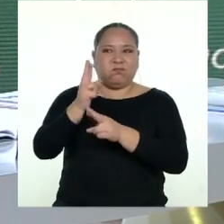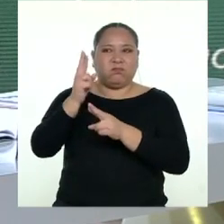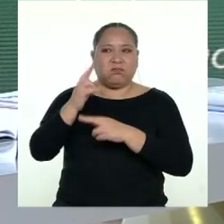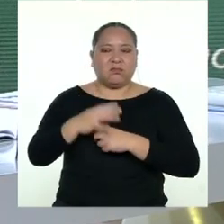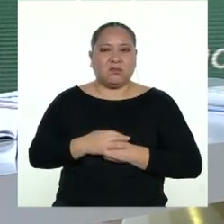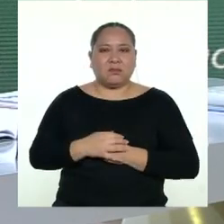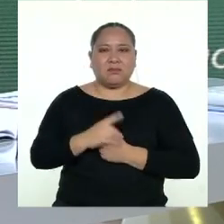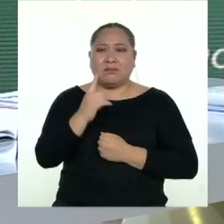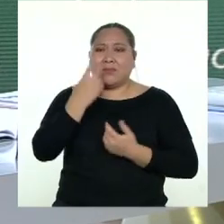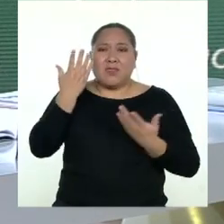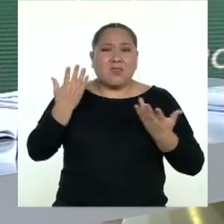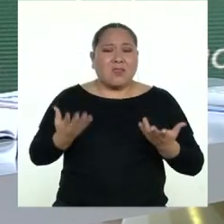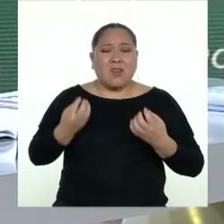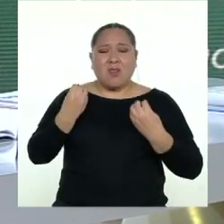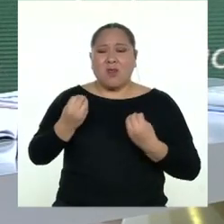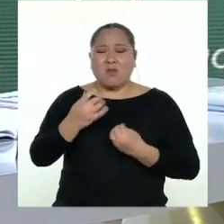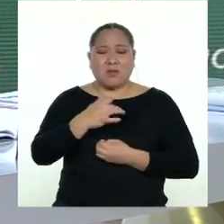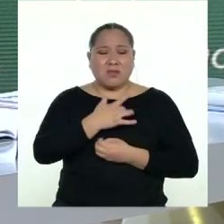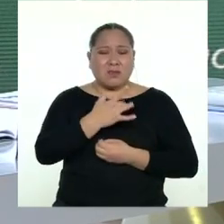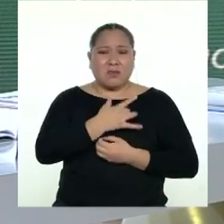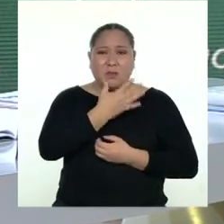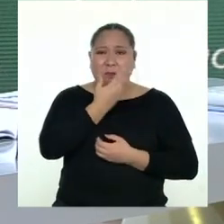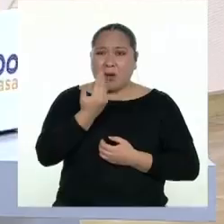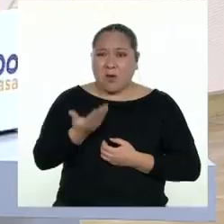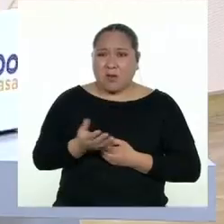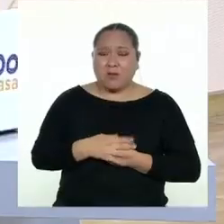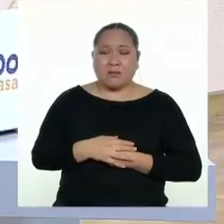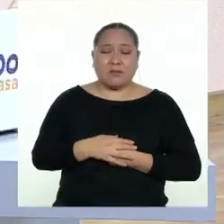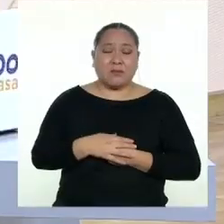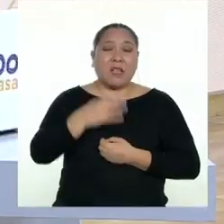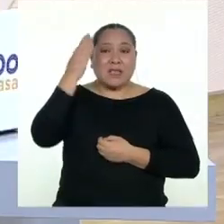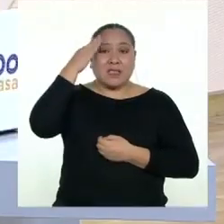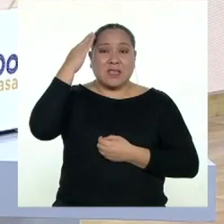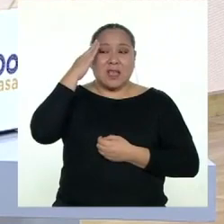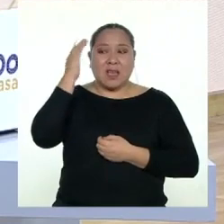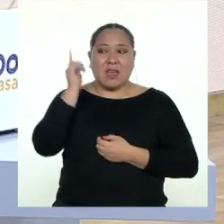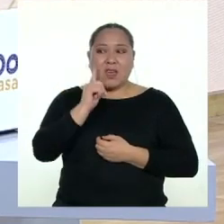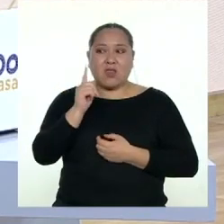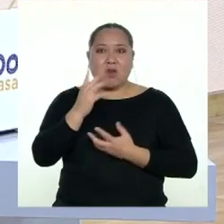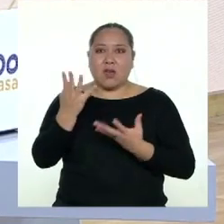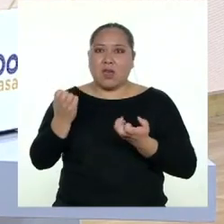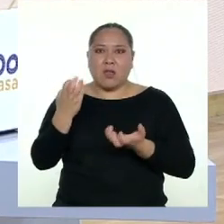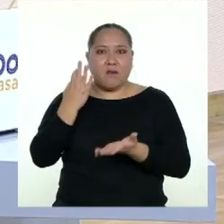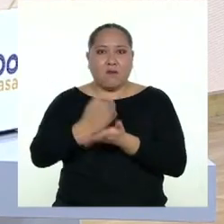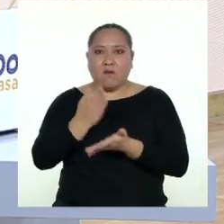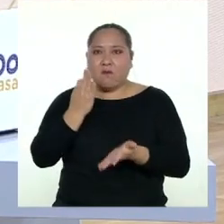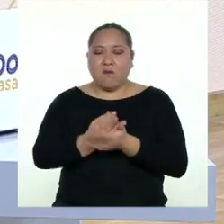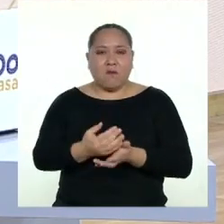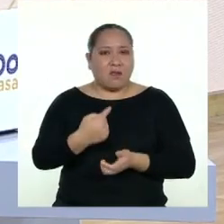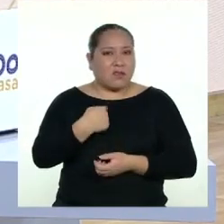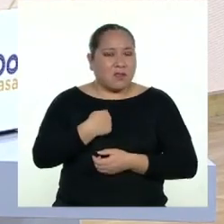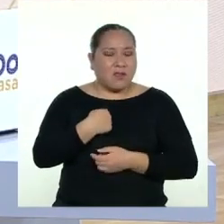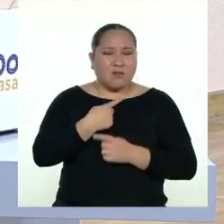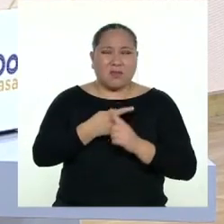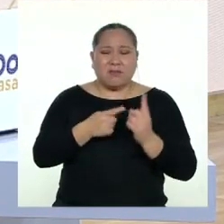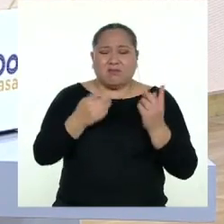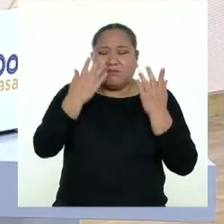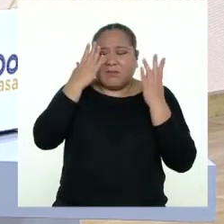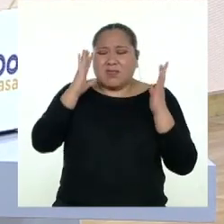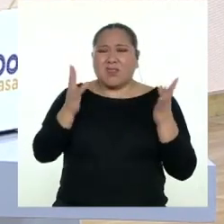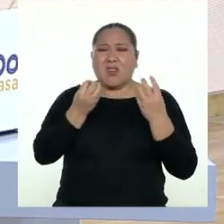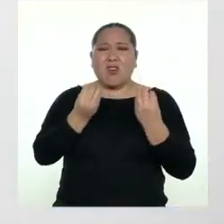sé cómo puedo hacer para sentirme mejor. Sé que nadie quiere incomodarme a propósito, pero no sé